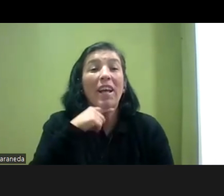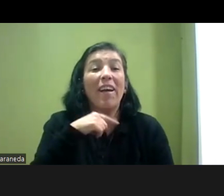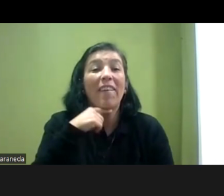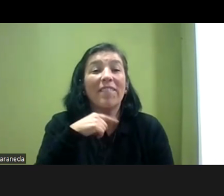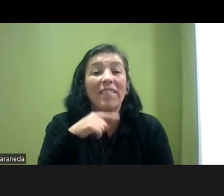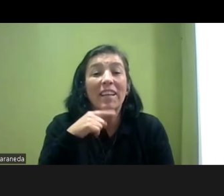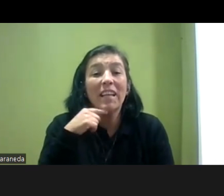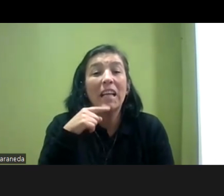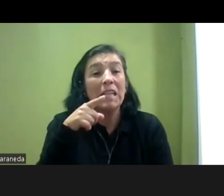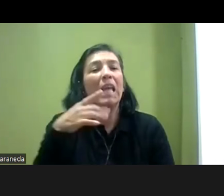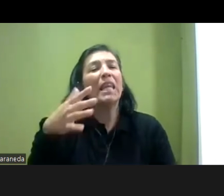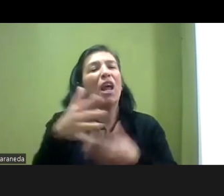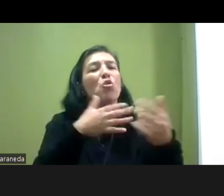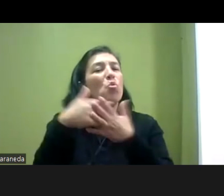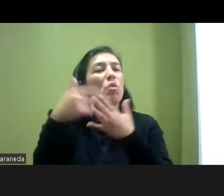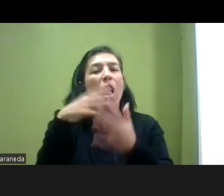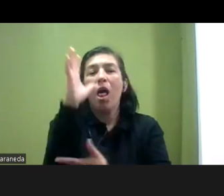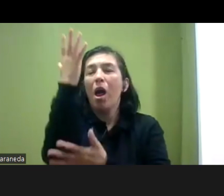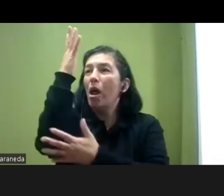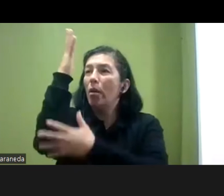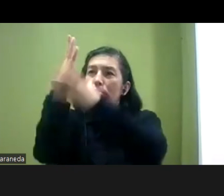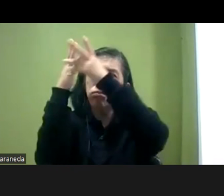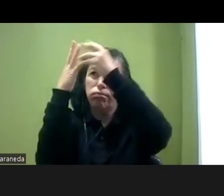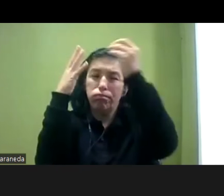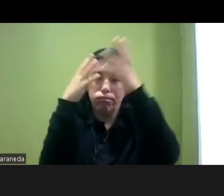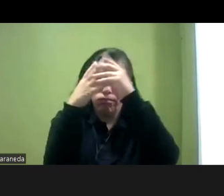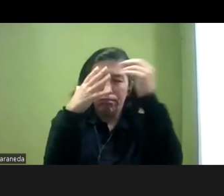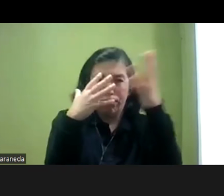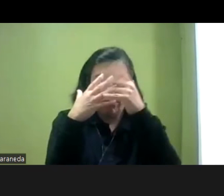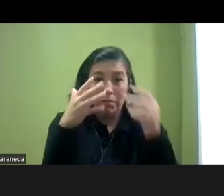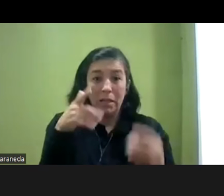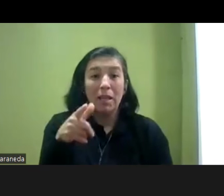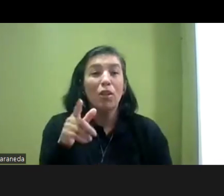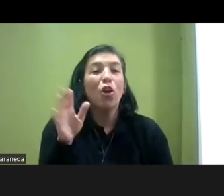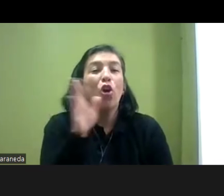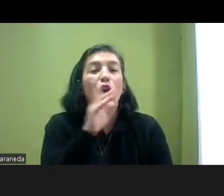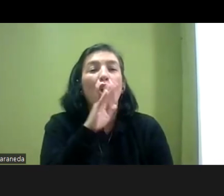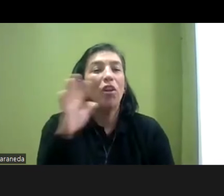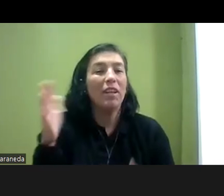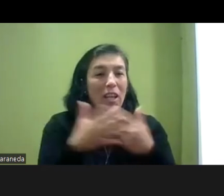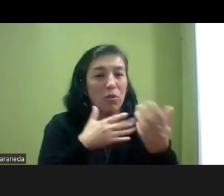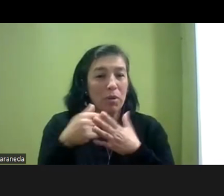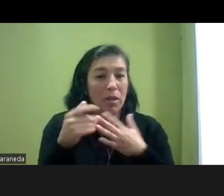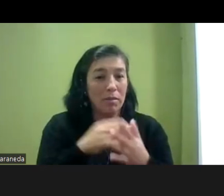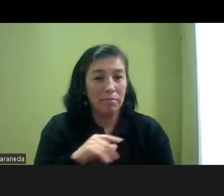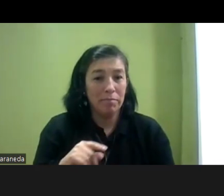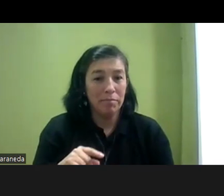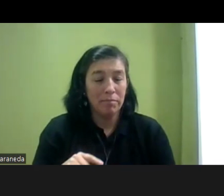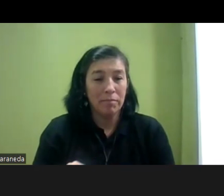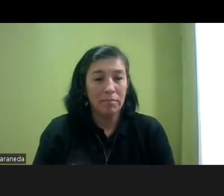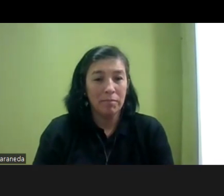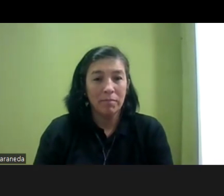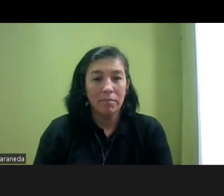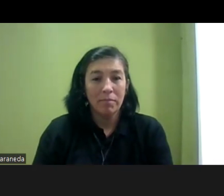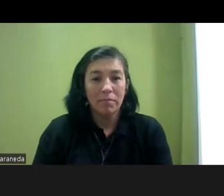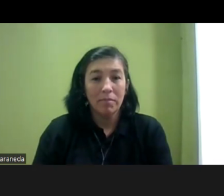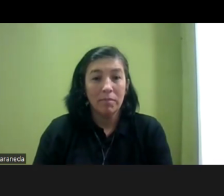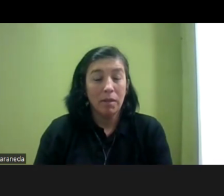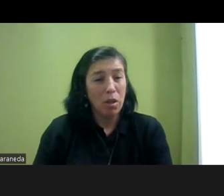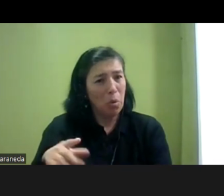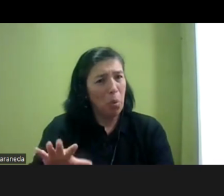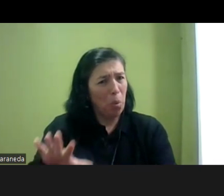es natural, es silvestre y ese es su color natural. No está, llama la